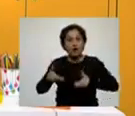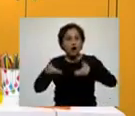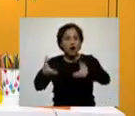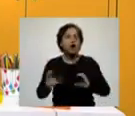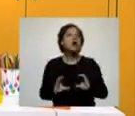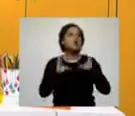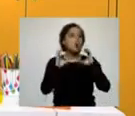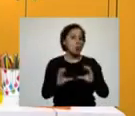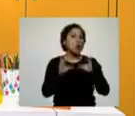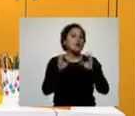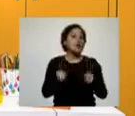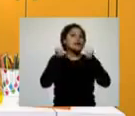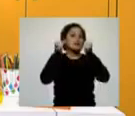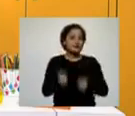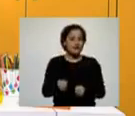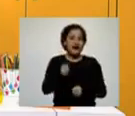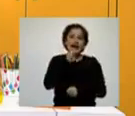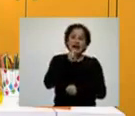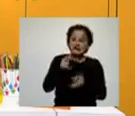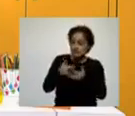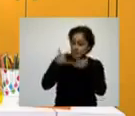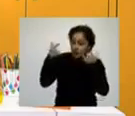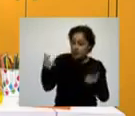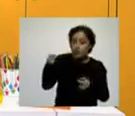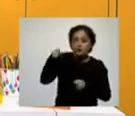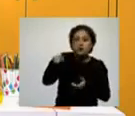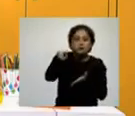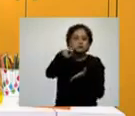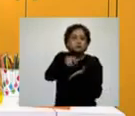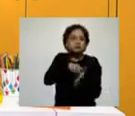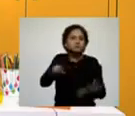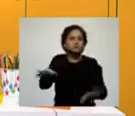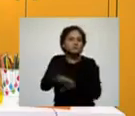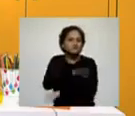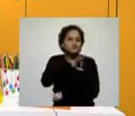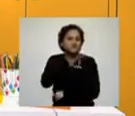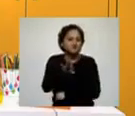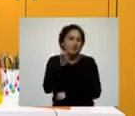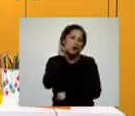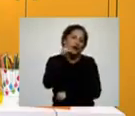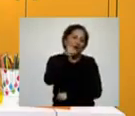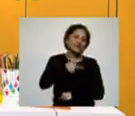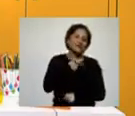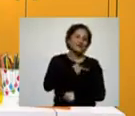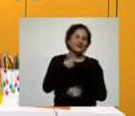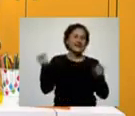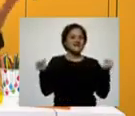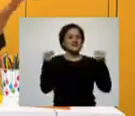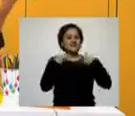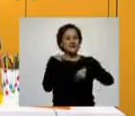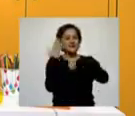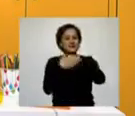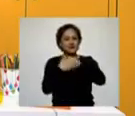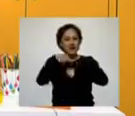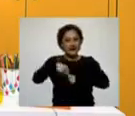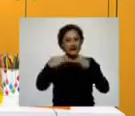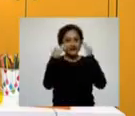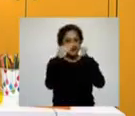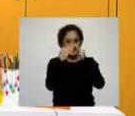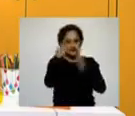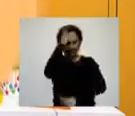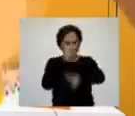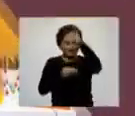al que le podemos cambiar el final. Espero lo hayas disfrutado. Hasta la próxima. Nos vemos aquí en Aprende en